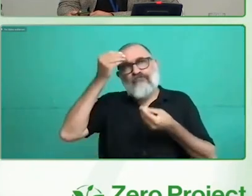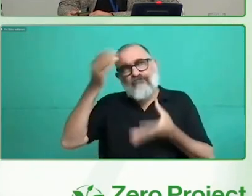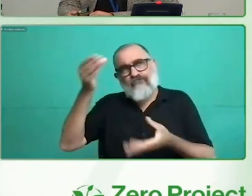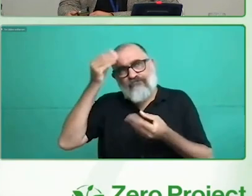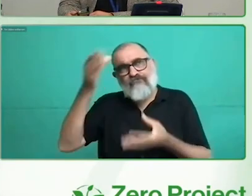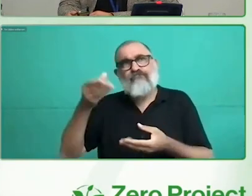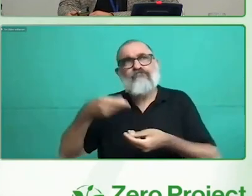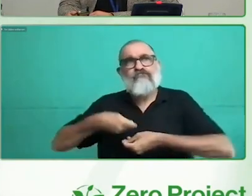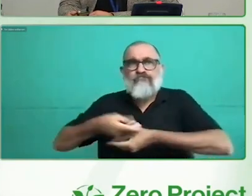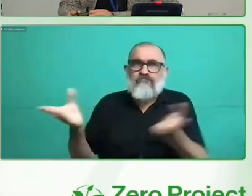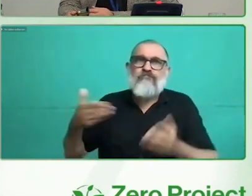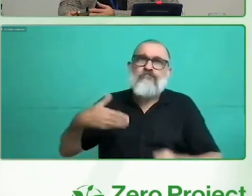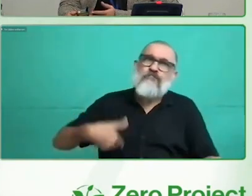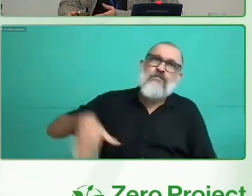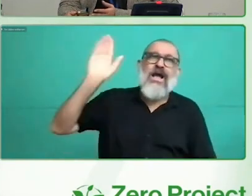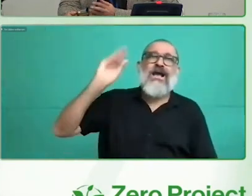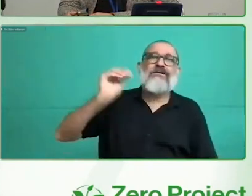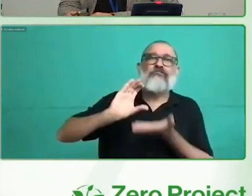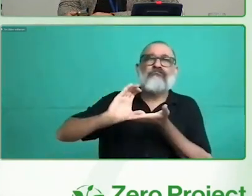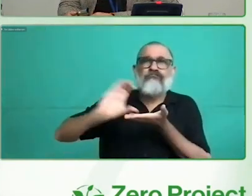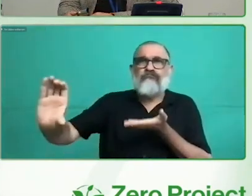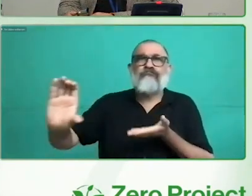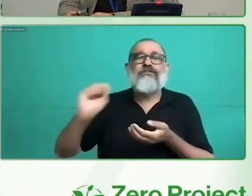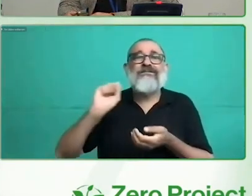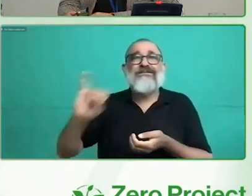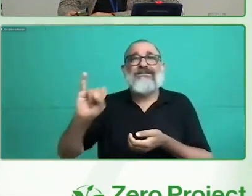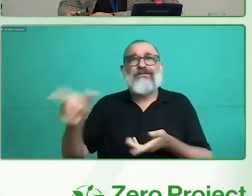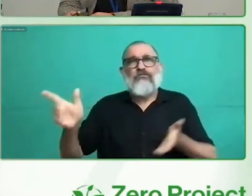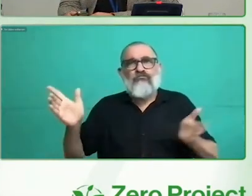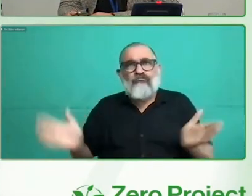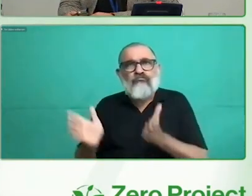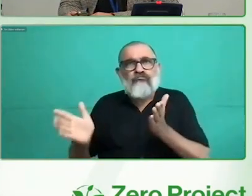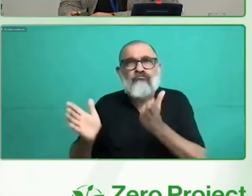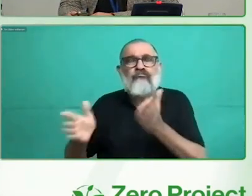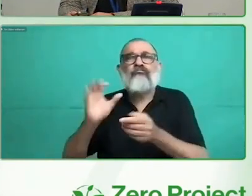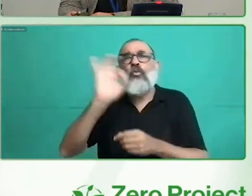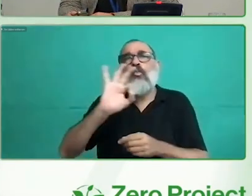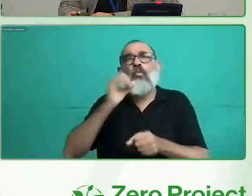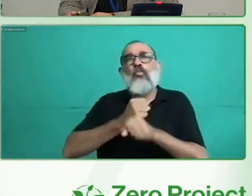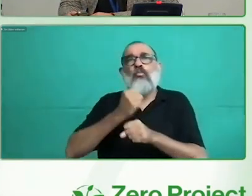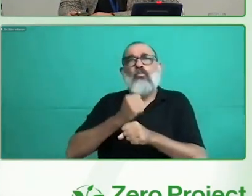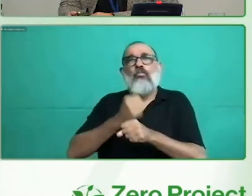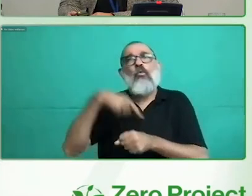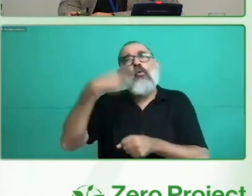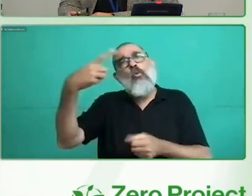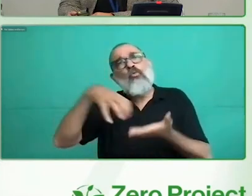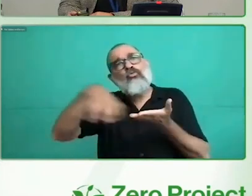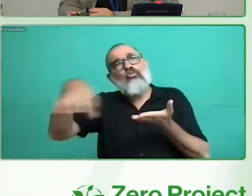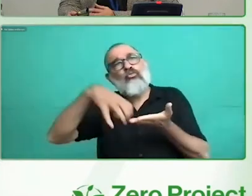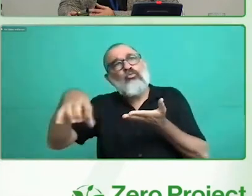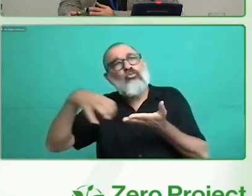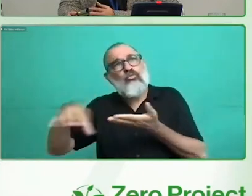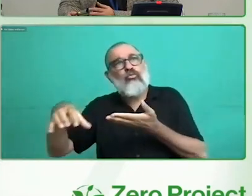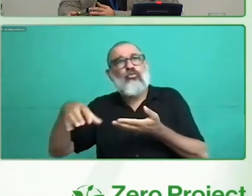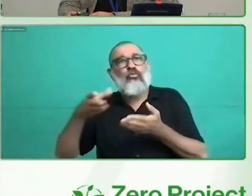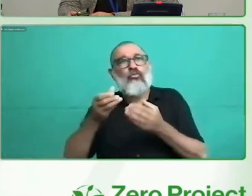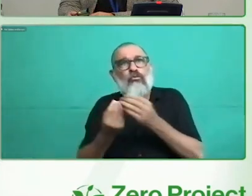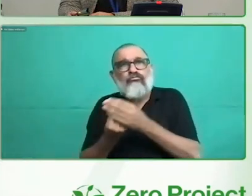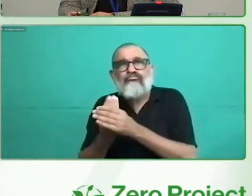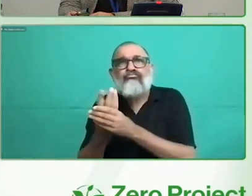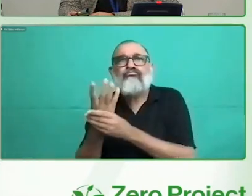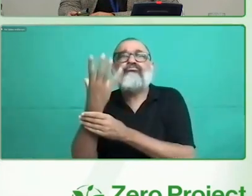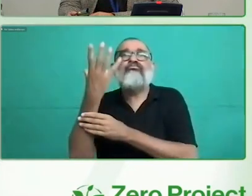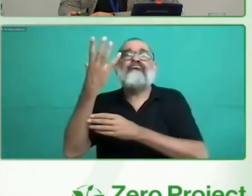Y si hablamos de resultados o del impacto que ha tenido nuestro programa en estos 35 años, os voy a dar